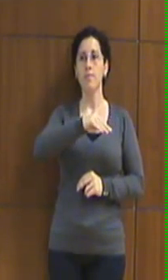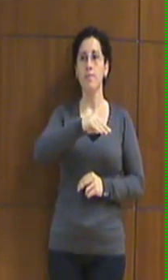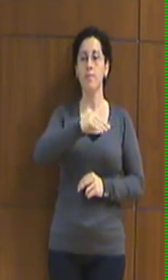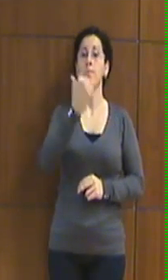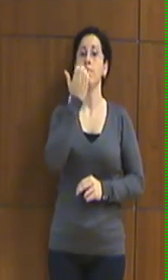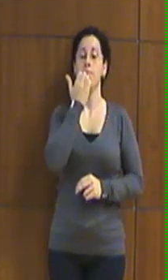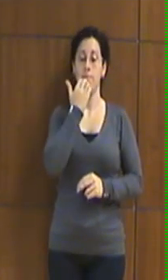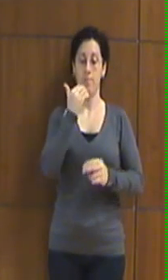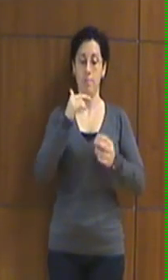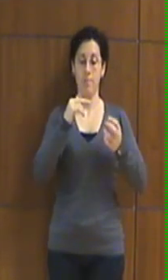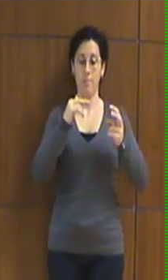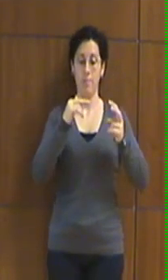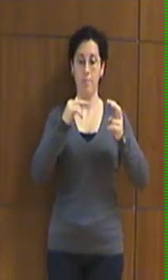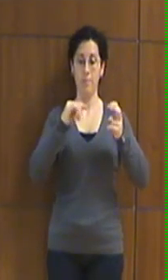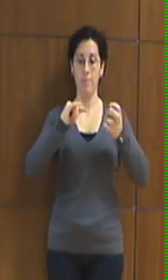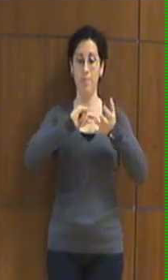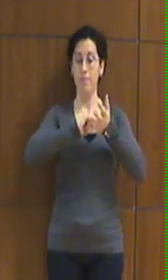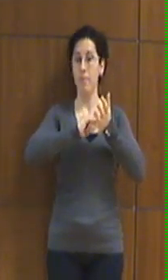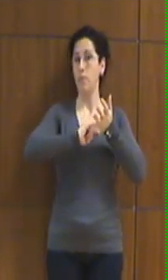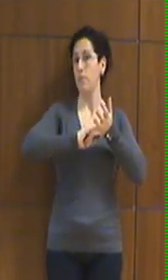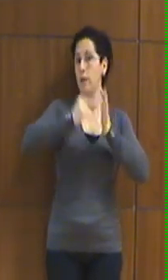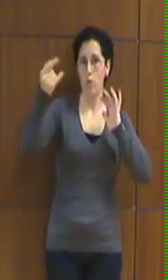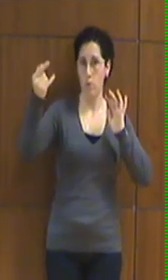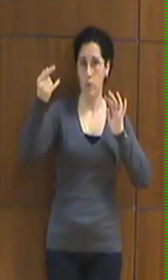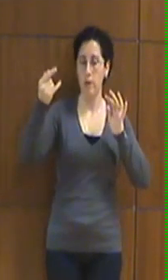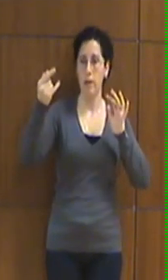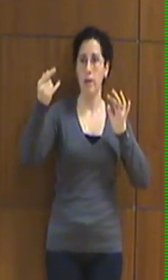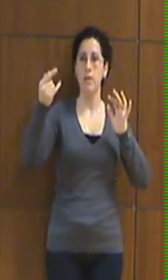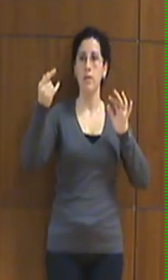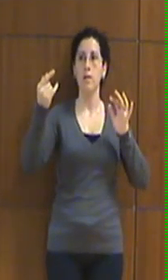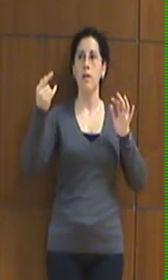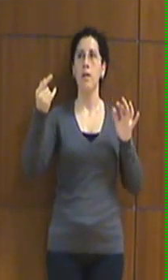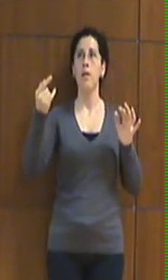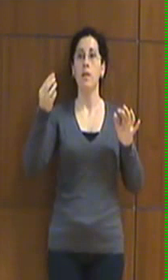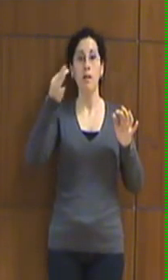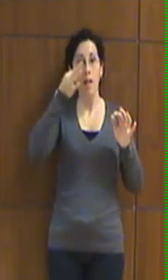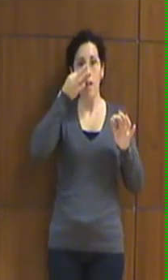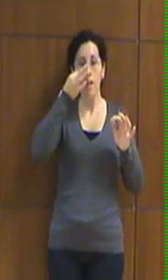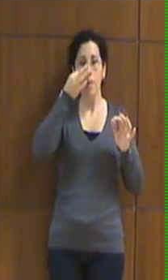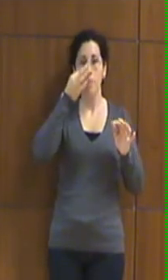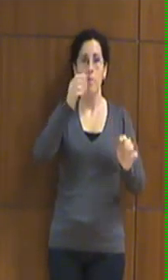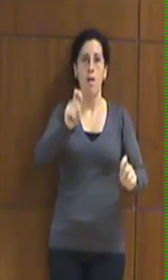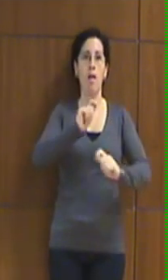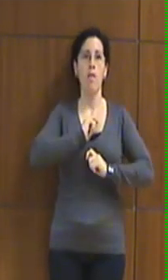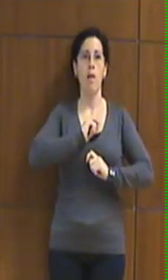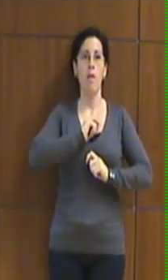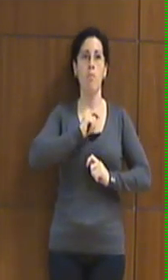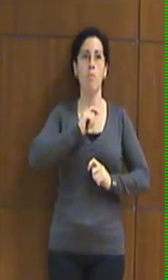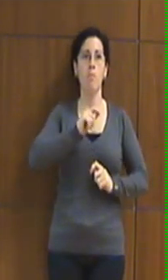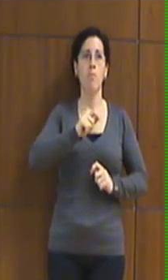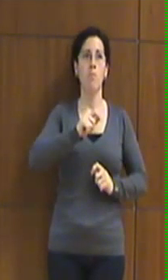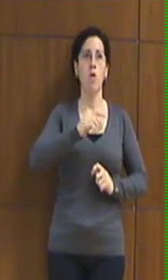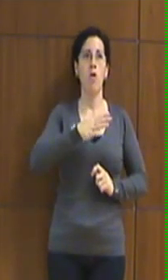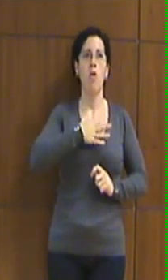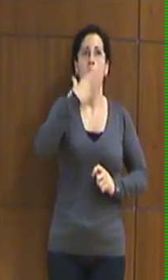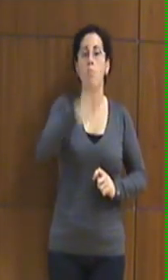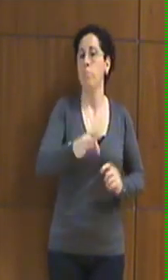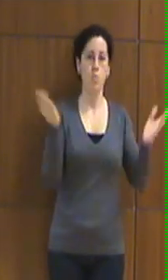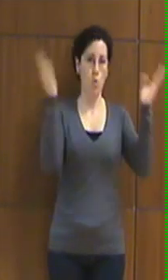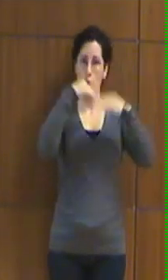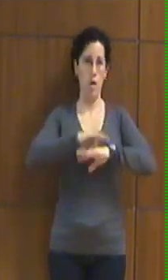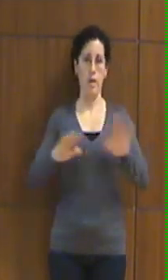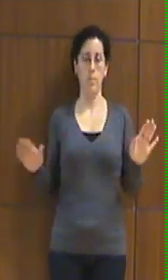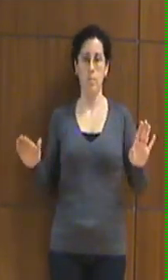tecnologías, en principio, no son optativas. es que estamos hablando a veces de cosas como